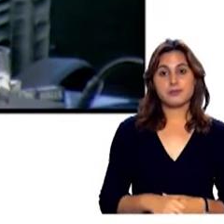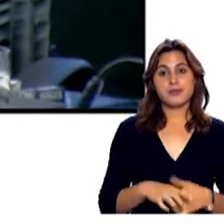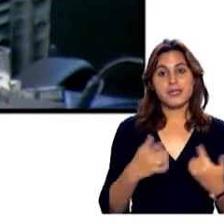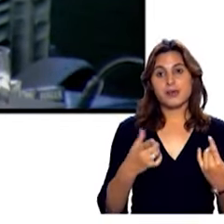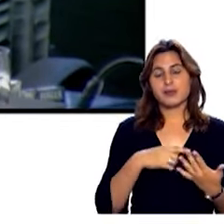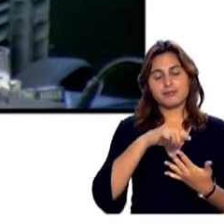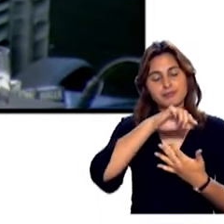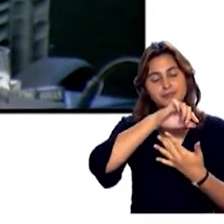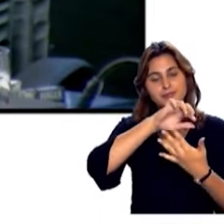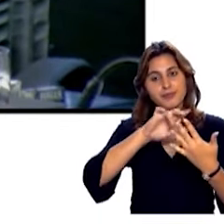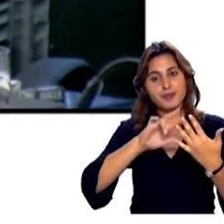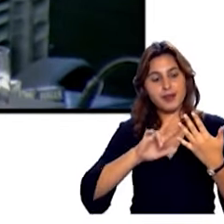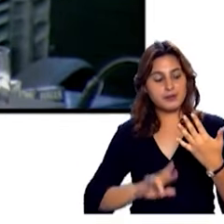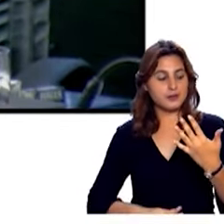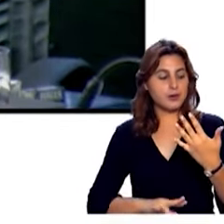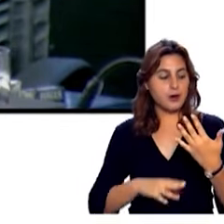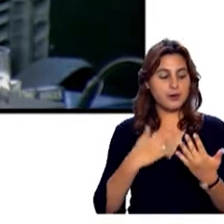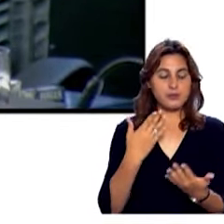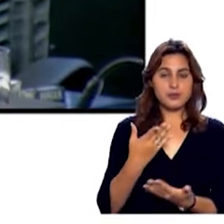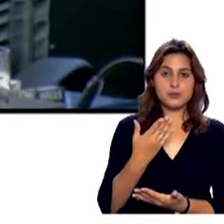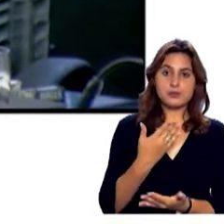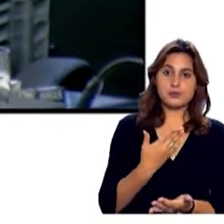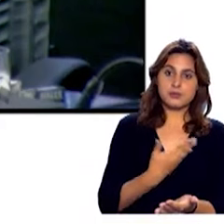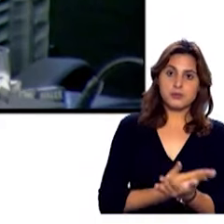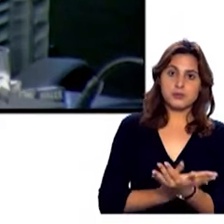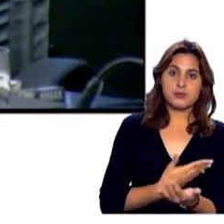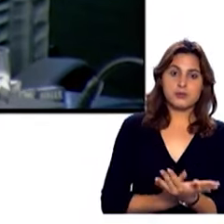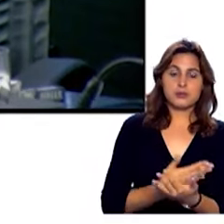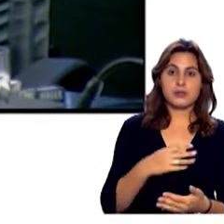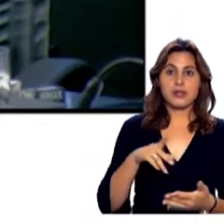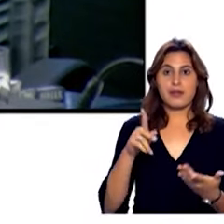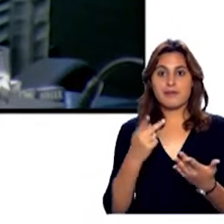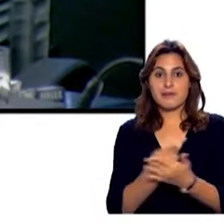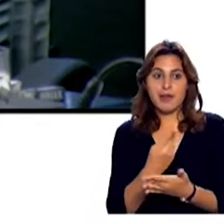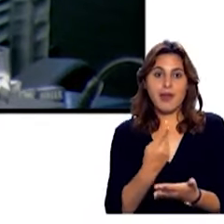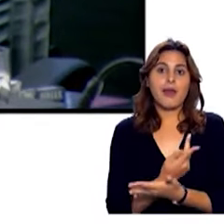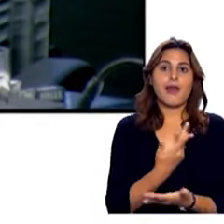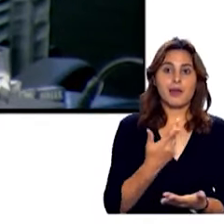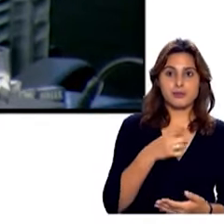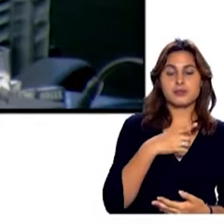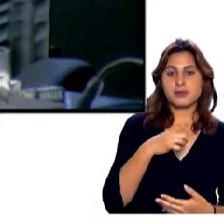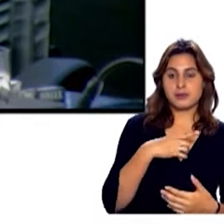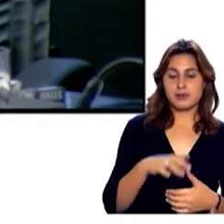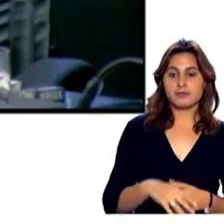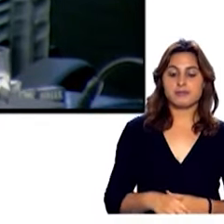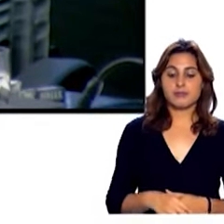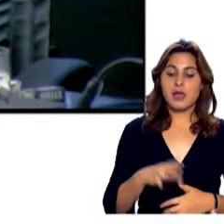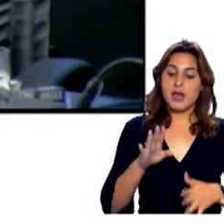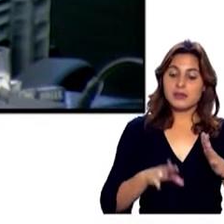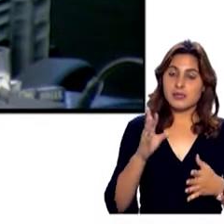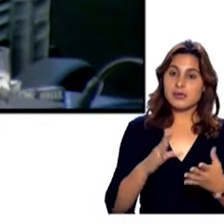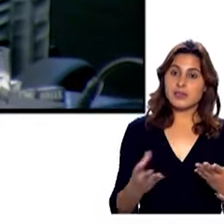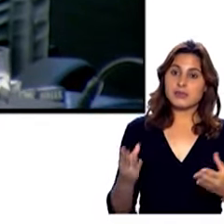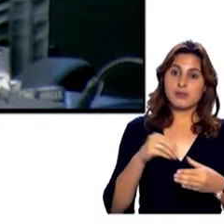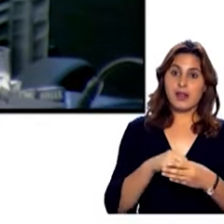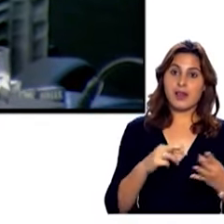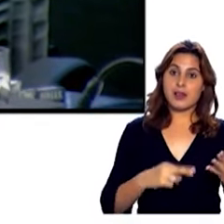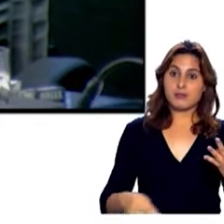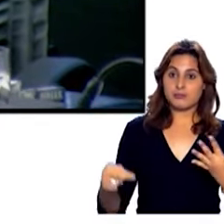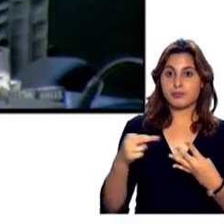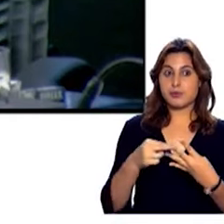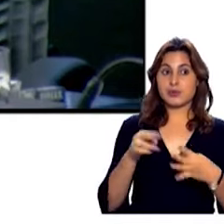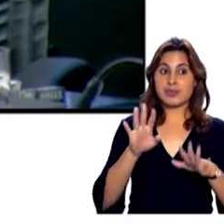que permit formulación de recurso de casa y adem